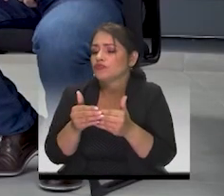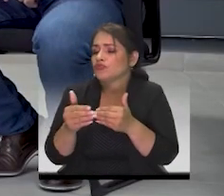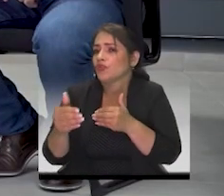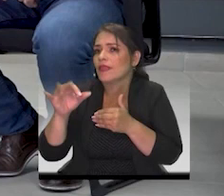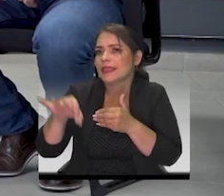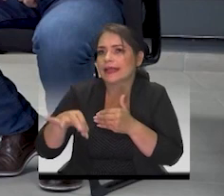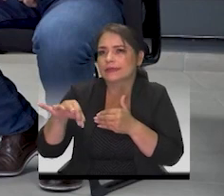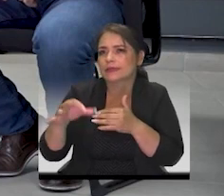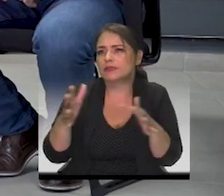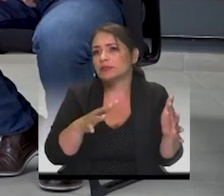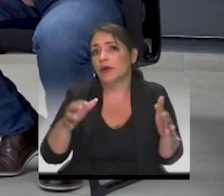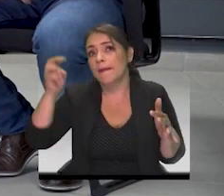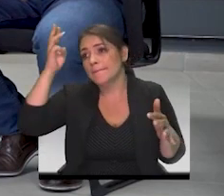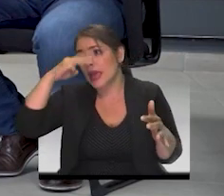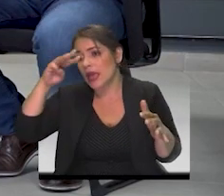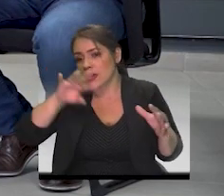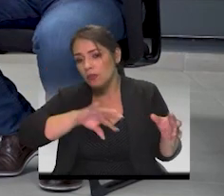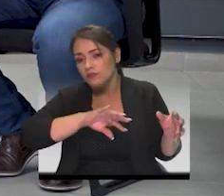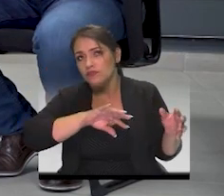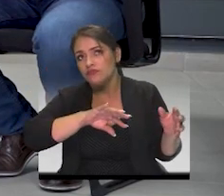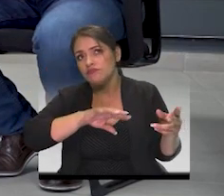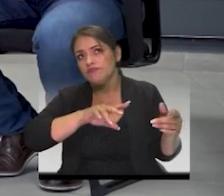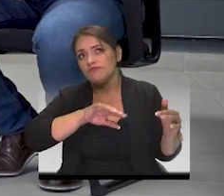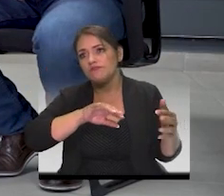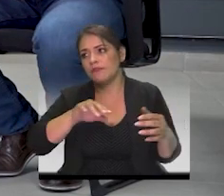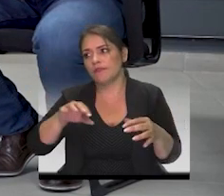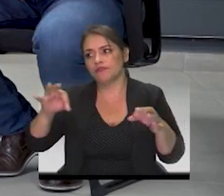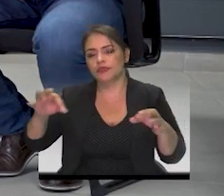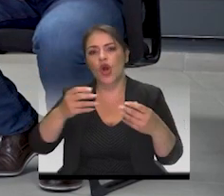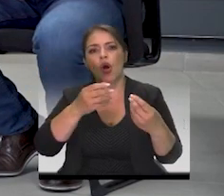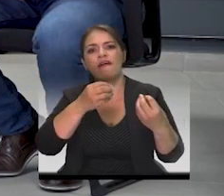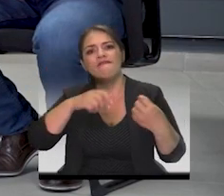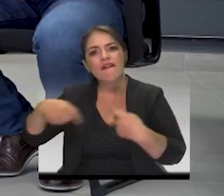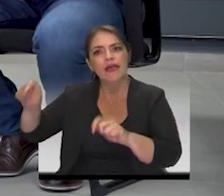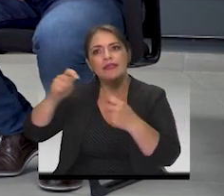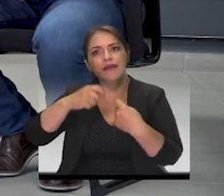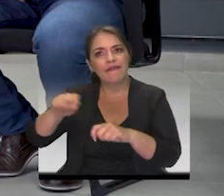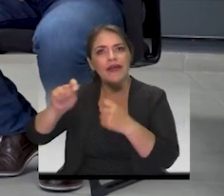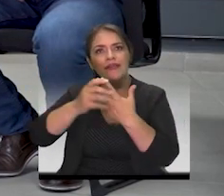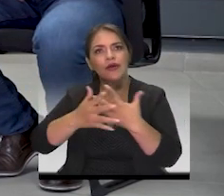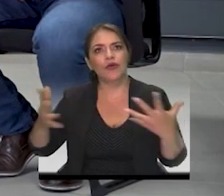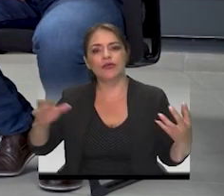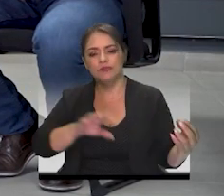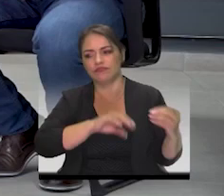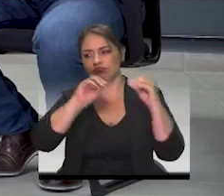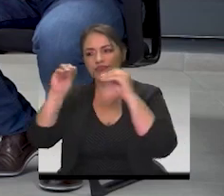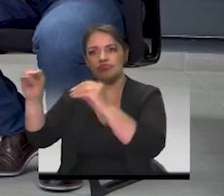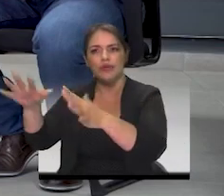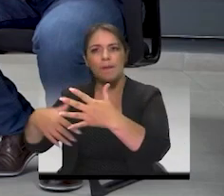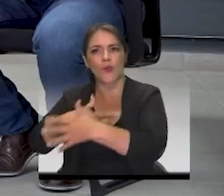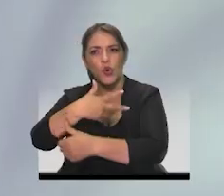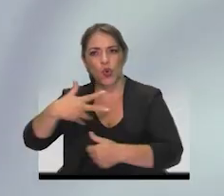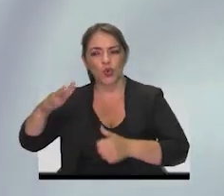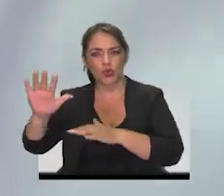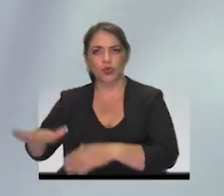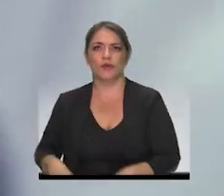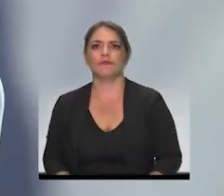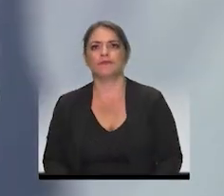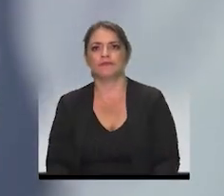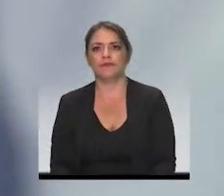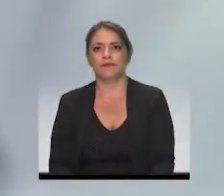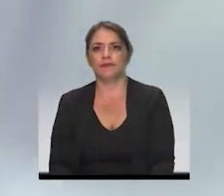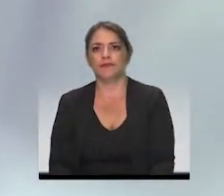meses México sea nuestro cliente potencial para poder exportar nuestros productos y comercializarlos en este